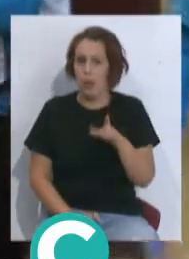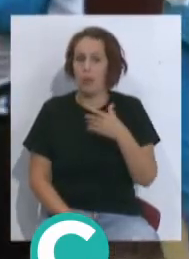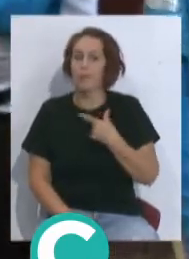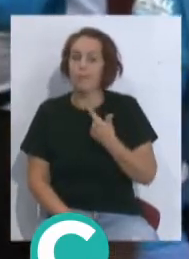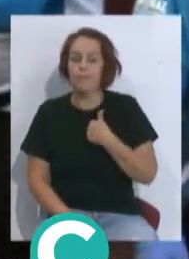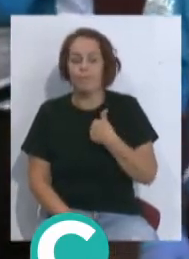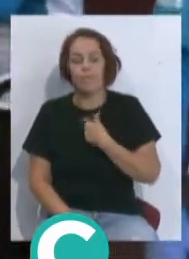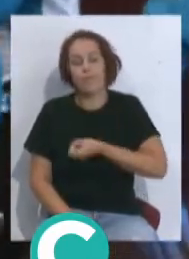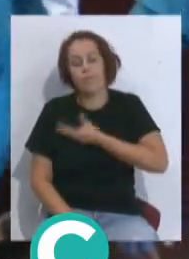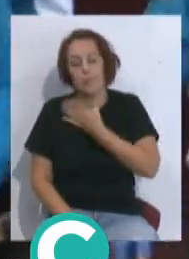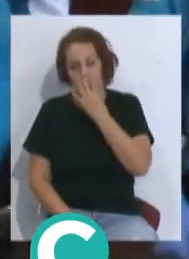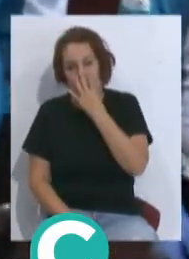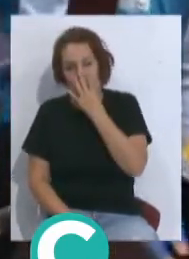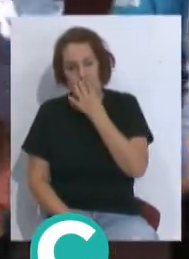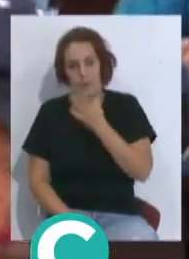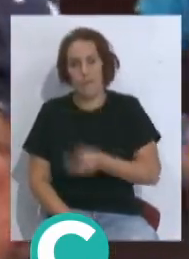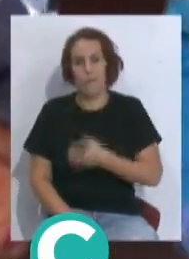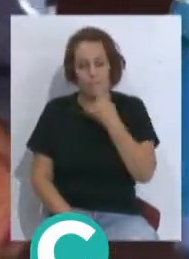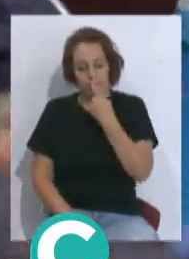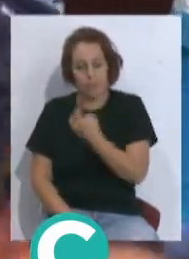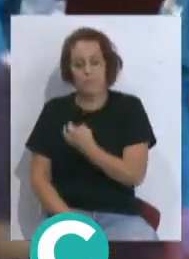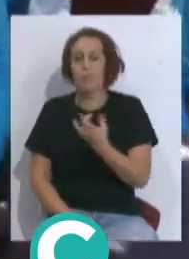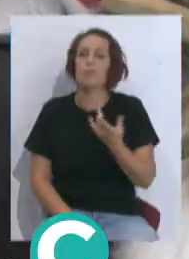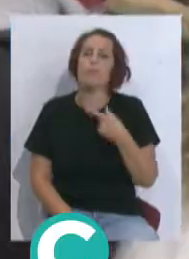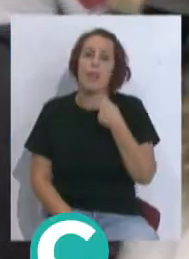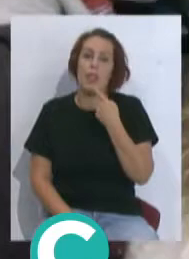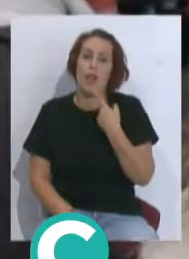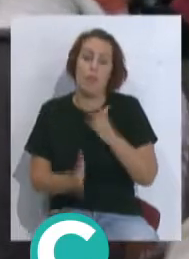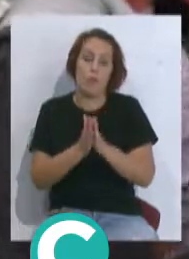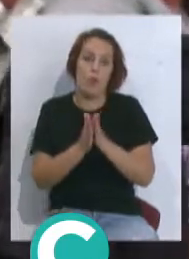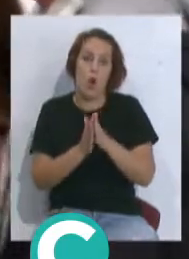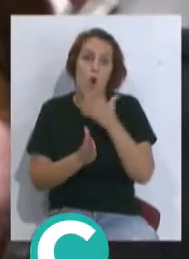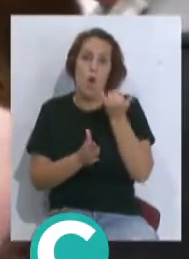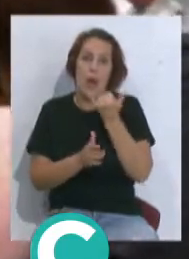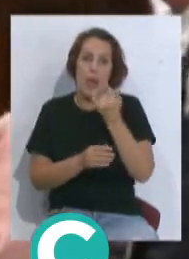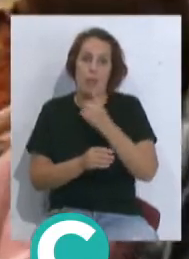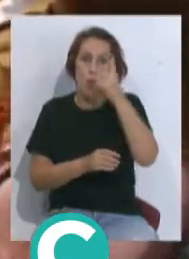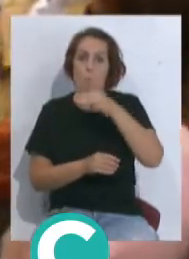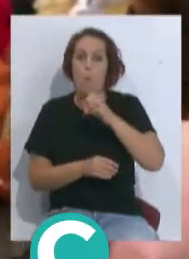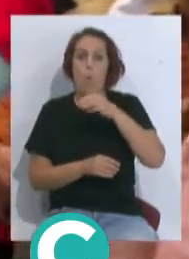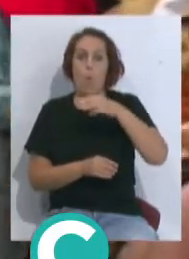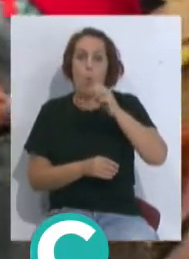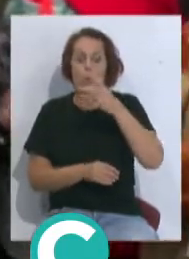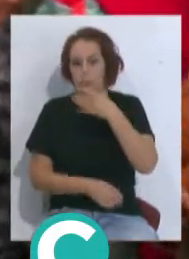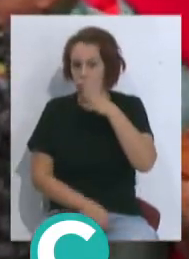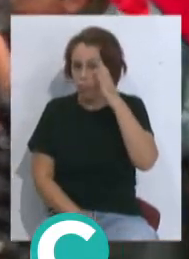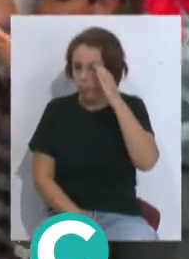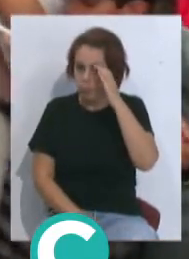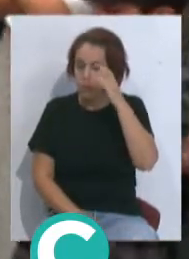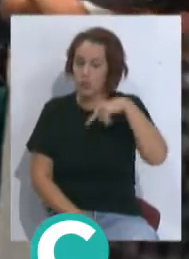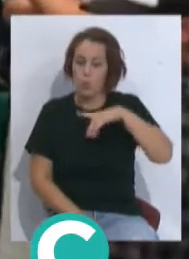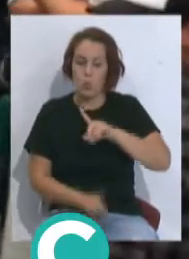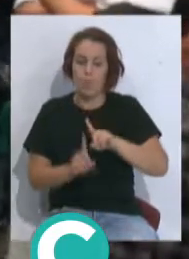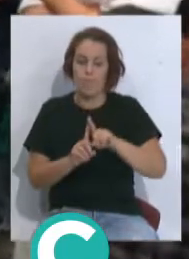soy más carnavalero, y lo que dice Luismi, ojalá el dios Momo lo escuche y esto se quede pues en un